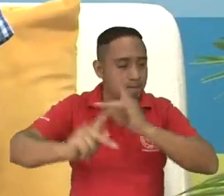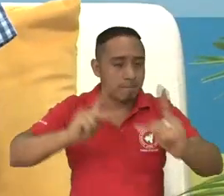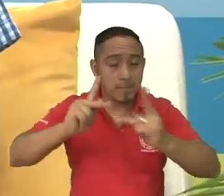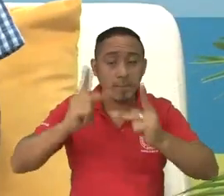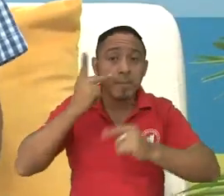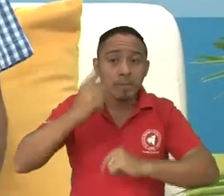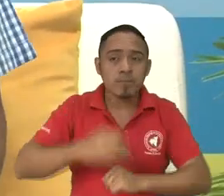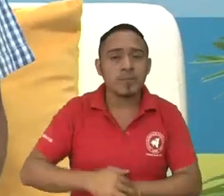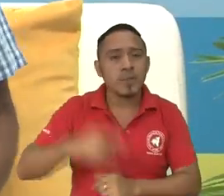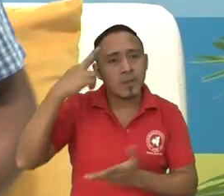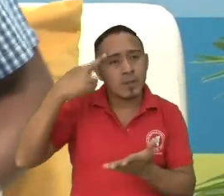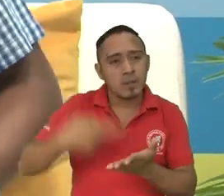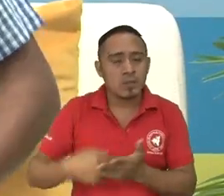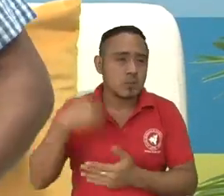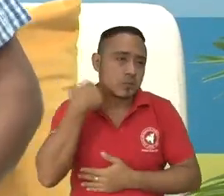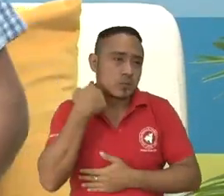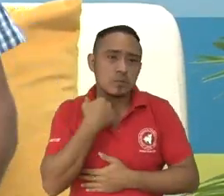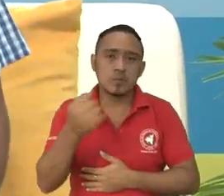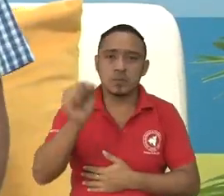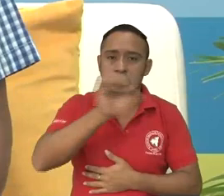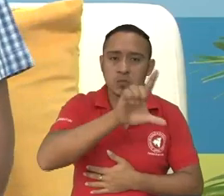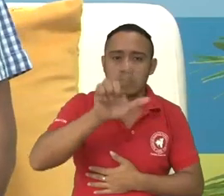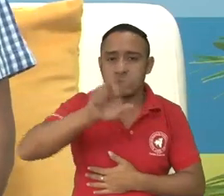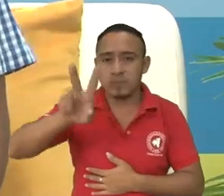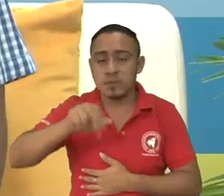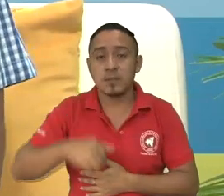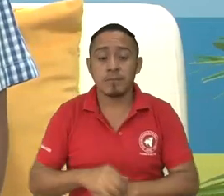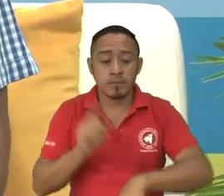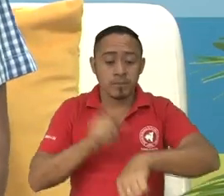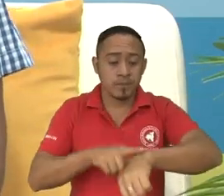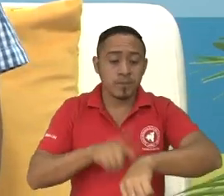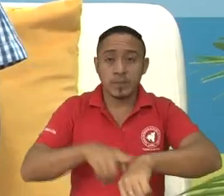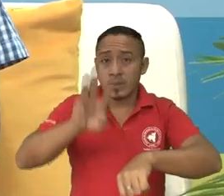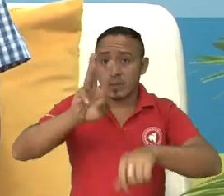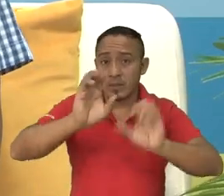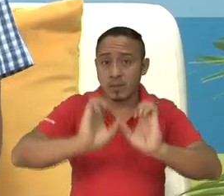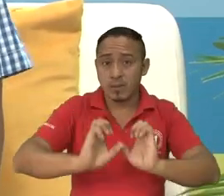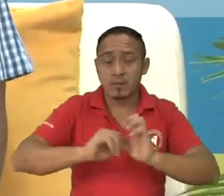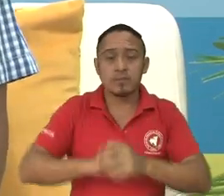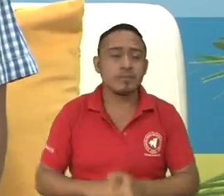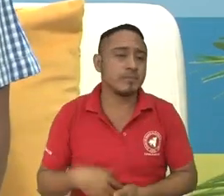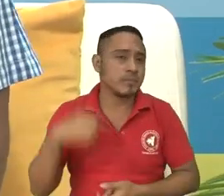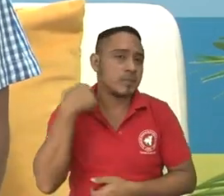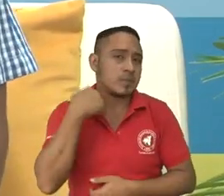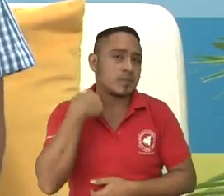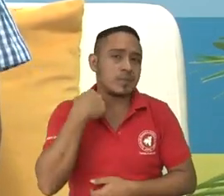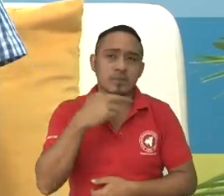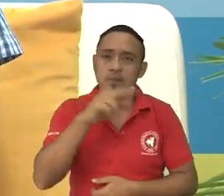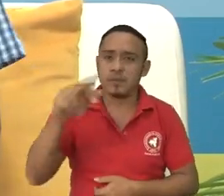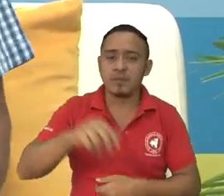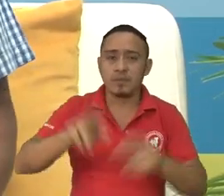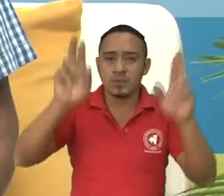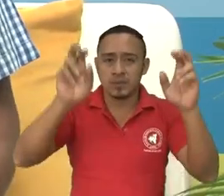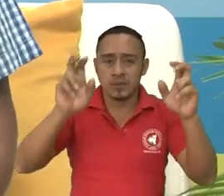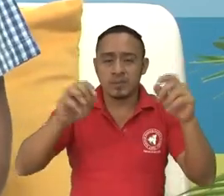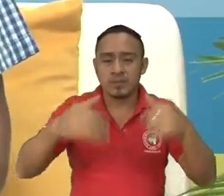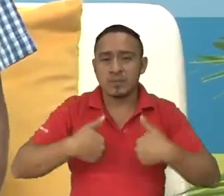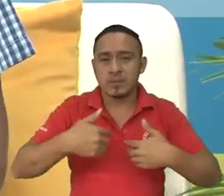sintonía. Recuerden, nos encuentra de lunes a viernes a partir de las 3 de la tarde, siempre para conversar